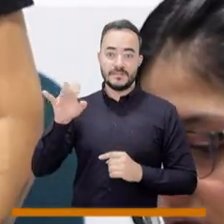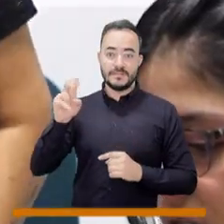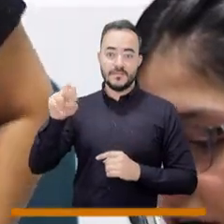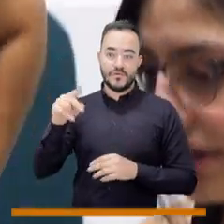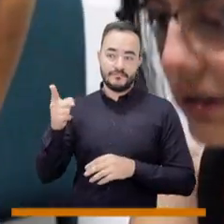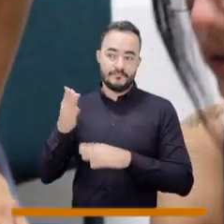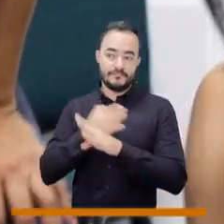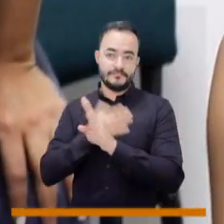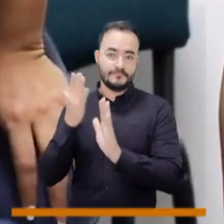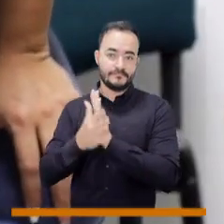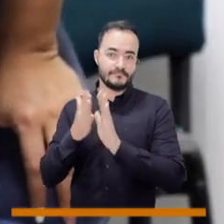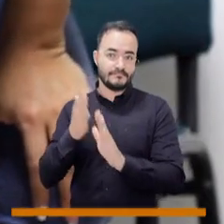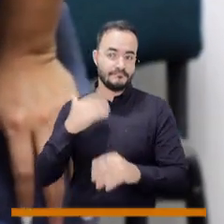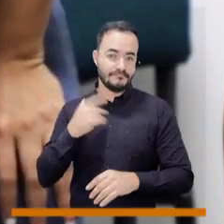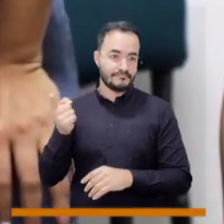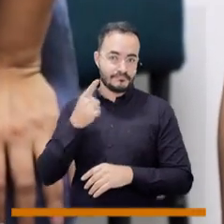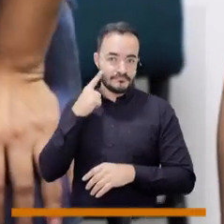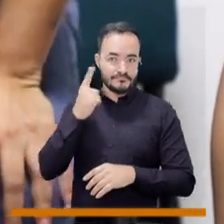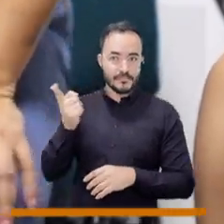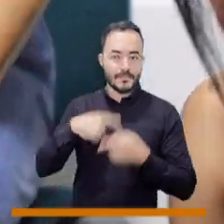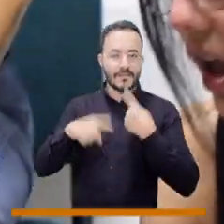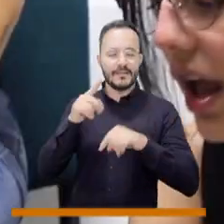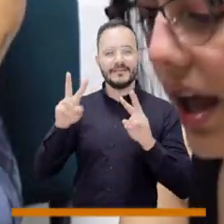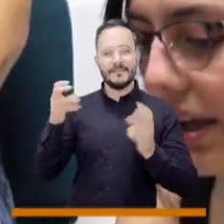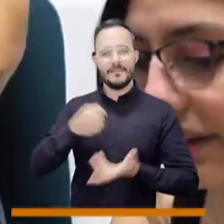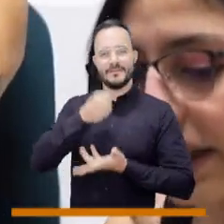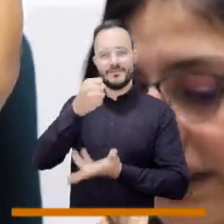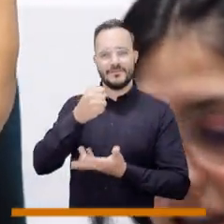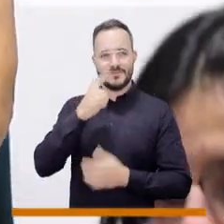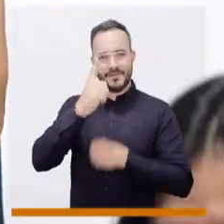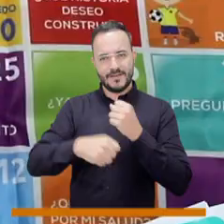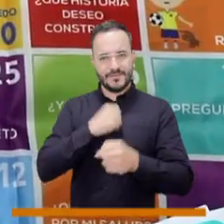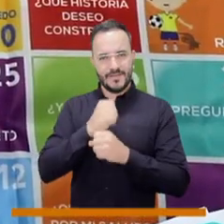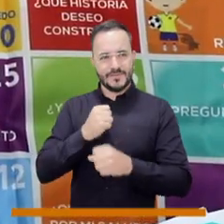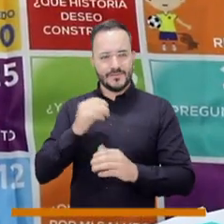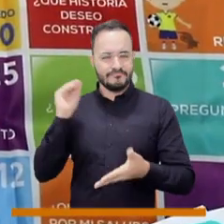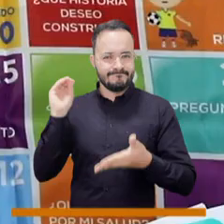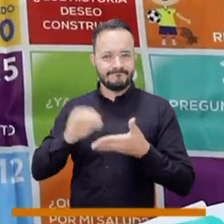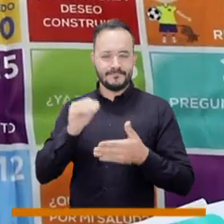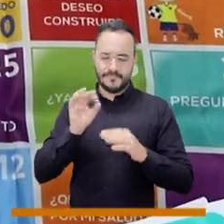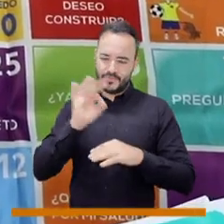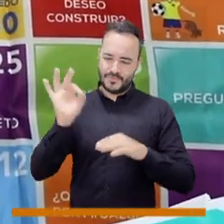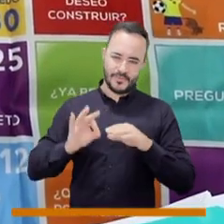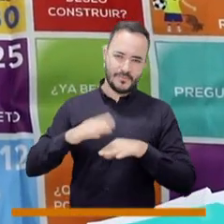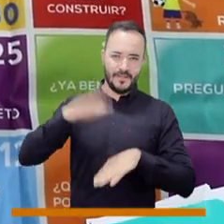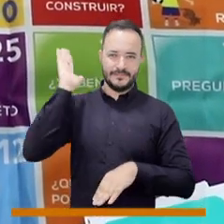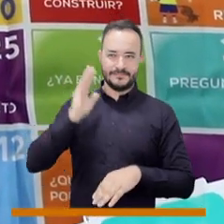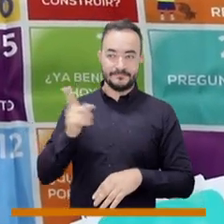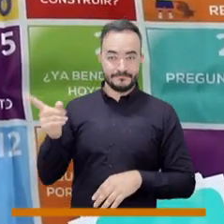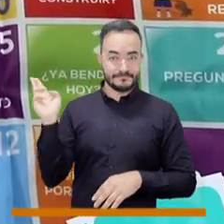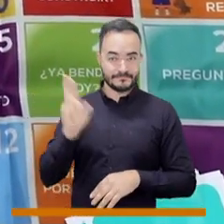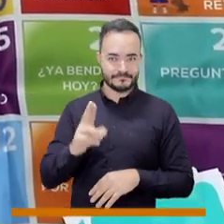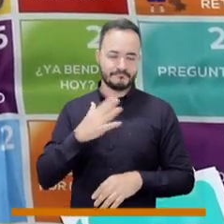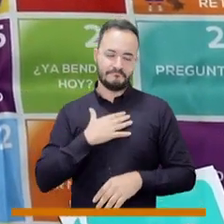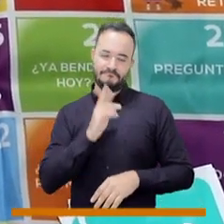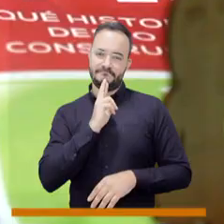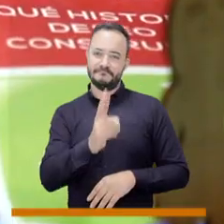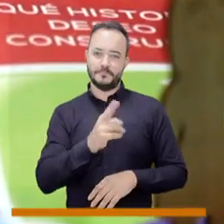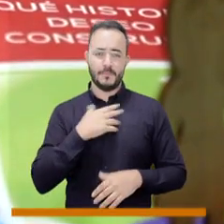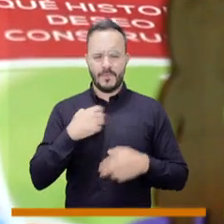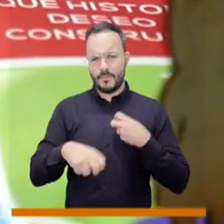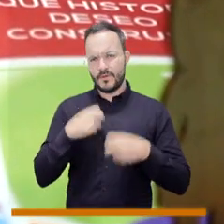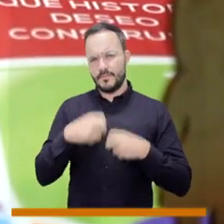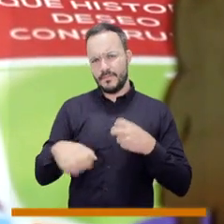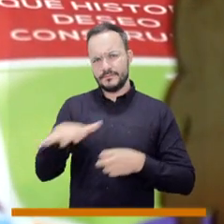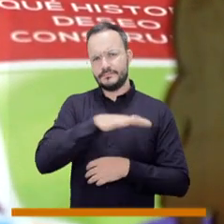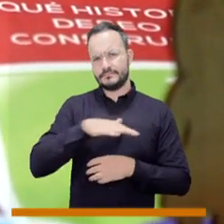mi compañero Simón lo decía, cuando usted le hacía la pregunta del tema del presupuesto que viene para el año entrante, o sea, ¿a qué darle importancia? Resulta que